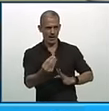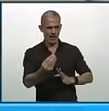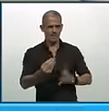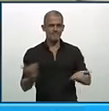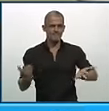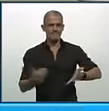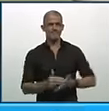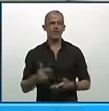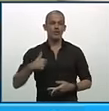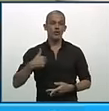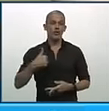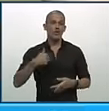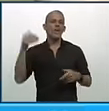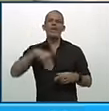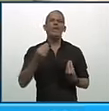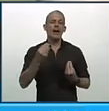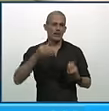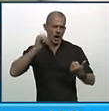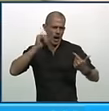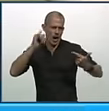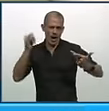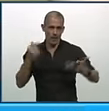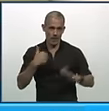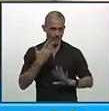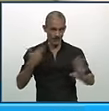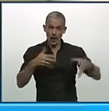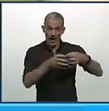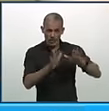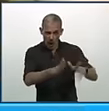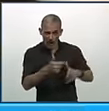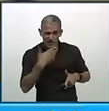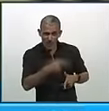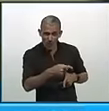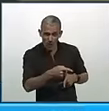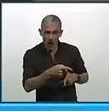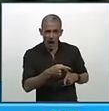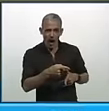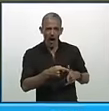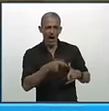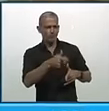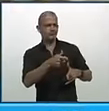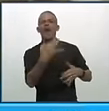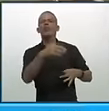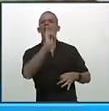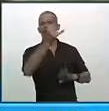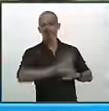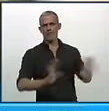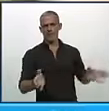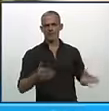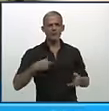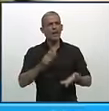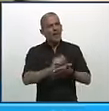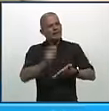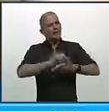y venir a ganar títulos. Creo que un equipo como este no vale sino ser campeón. Había varios meses que